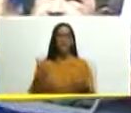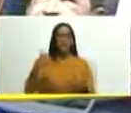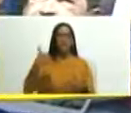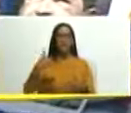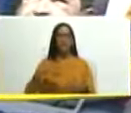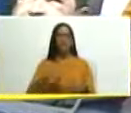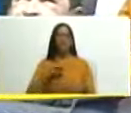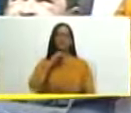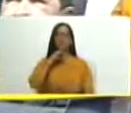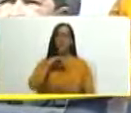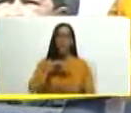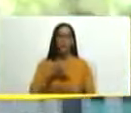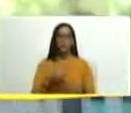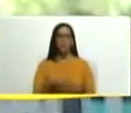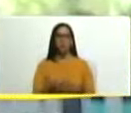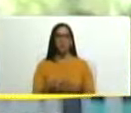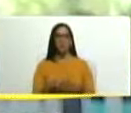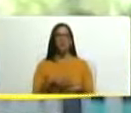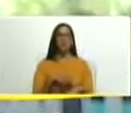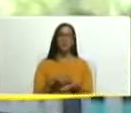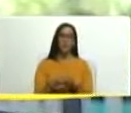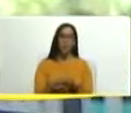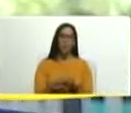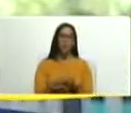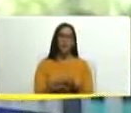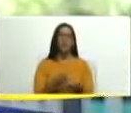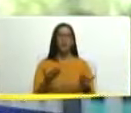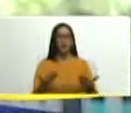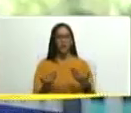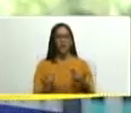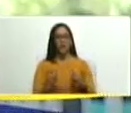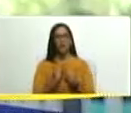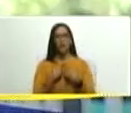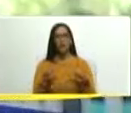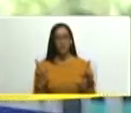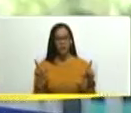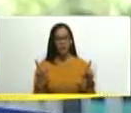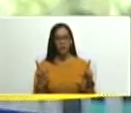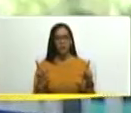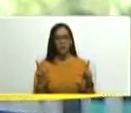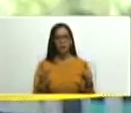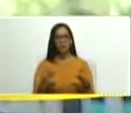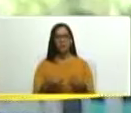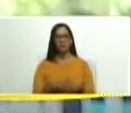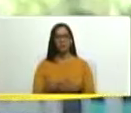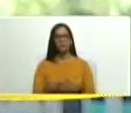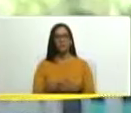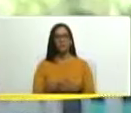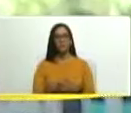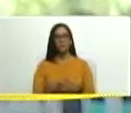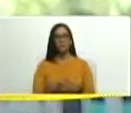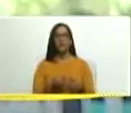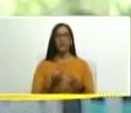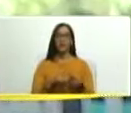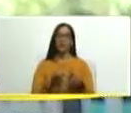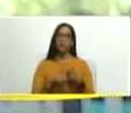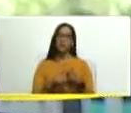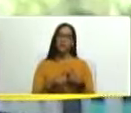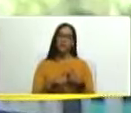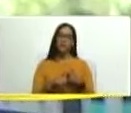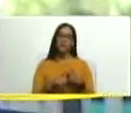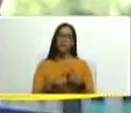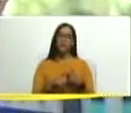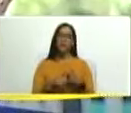históricos sobre lo que nos dejaron los libertadores y las libertadoras. Entonces,